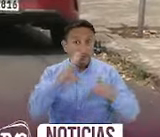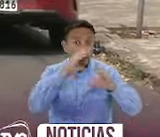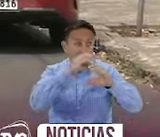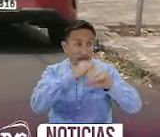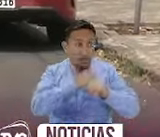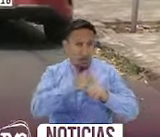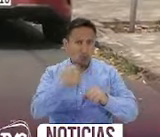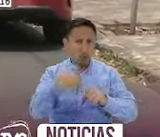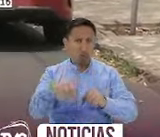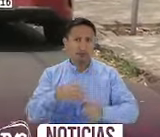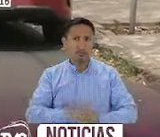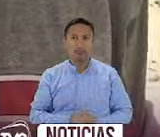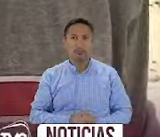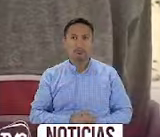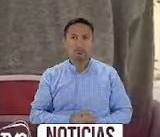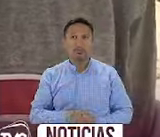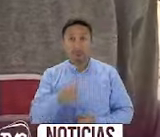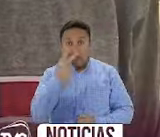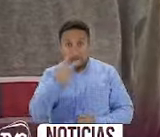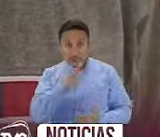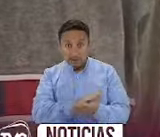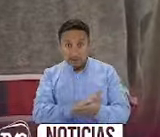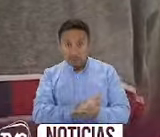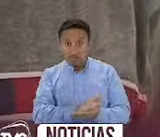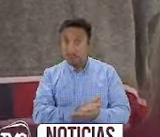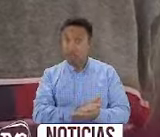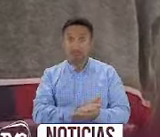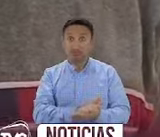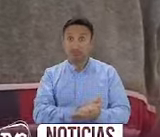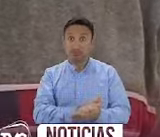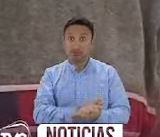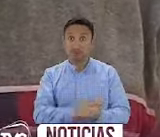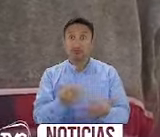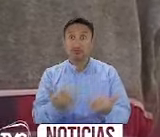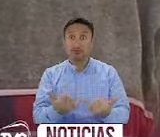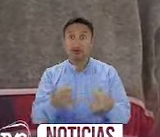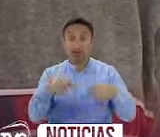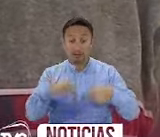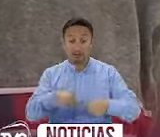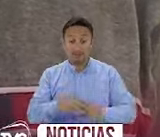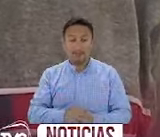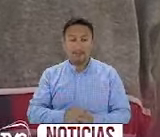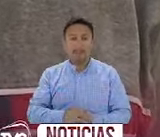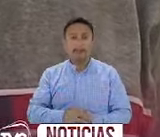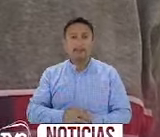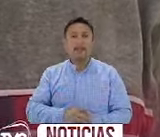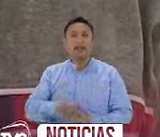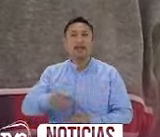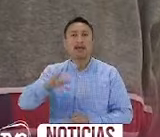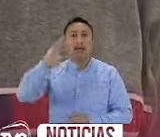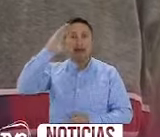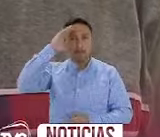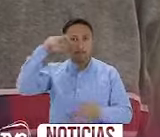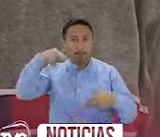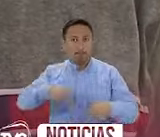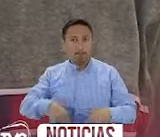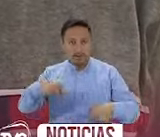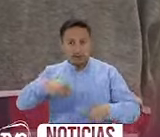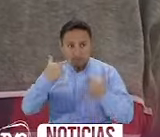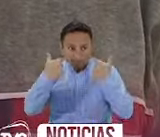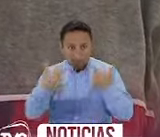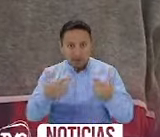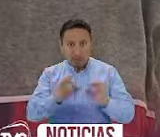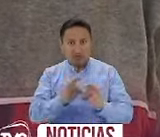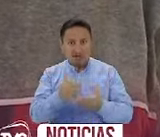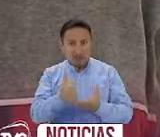Parece un lugar tranquilo, pero chicas, con esto de que la guardianía no se preocupa en dar